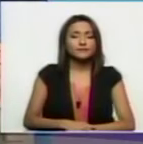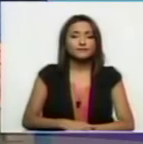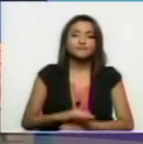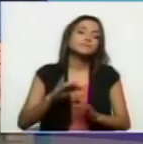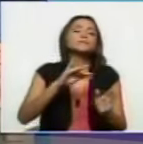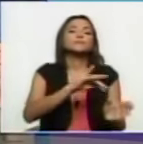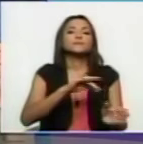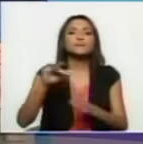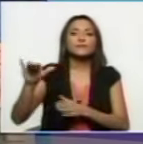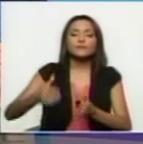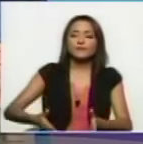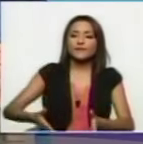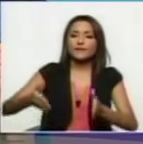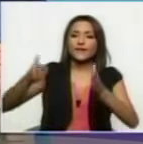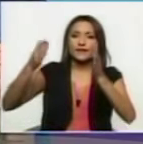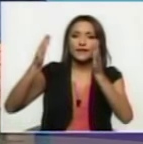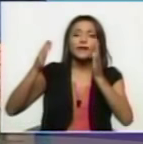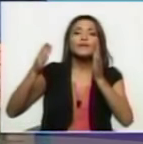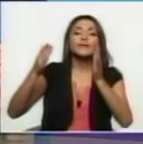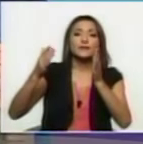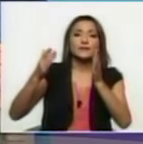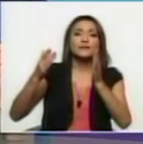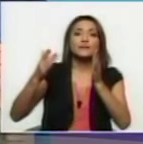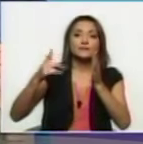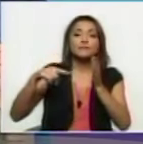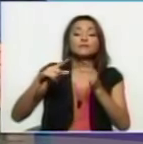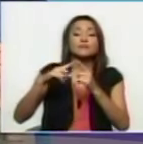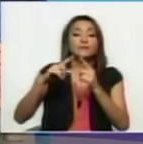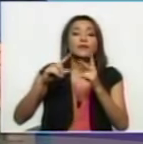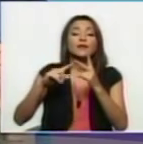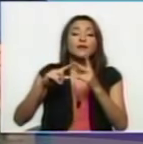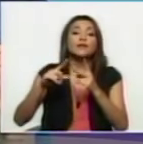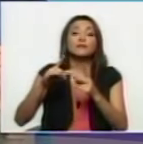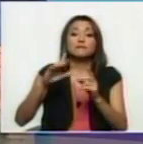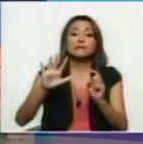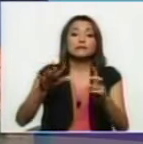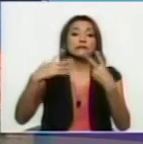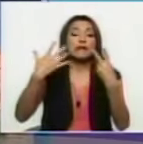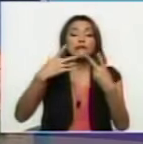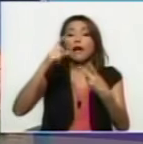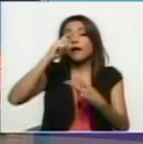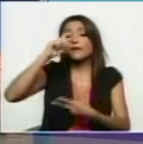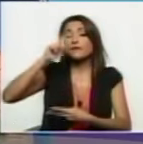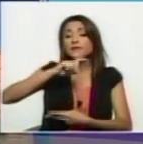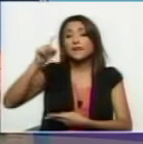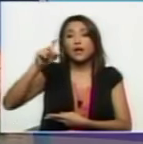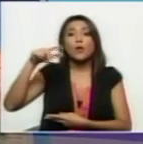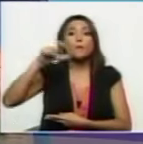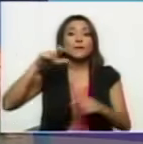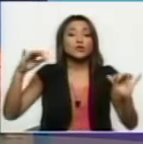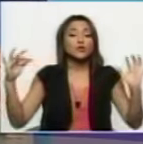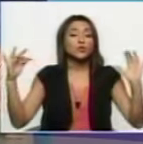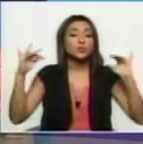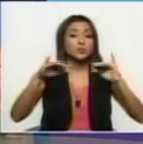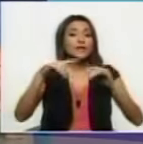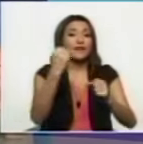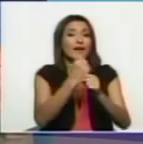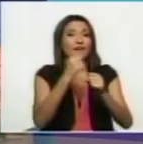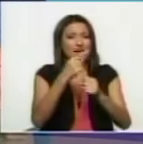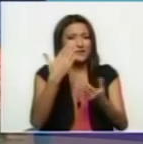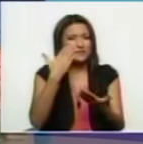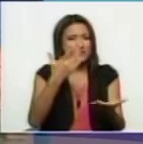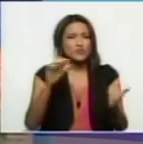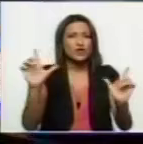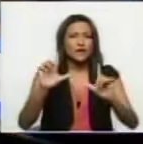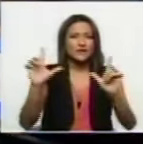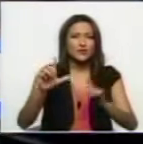Y desde el edificio Archivo General de la Nación, Alba Ciudad celebró su séptimo aniversario en compañía de usuarias y usuarios, trabajadores y amigos.